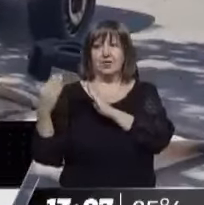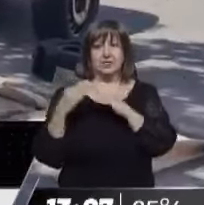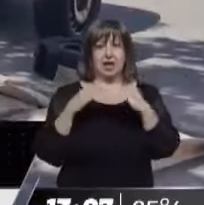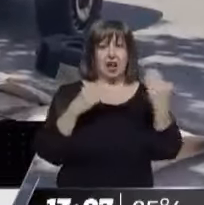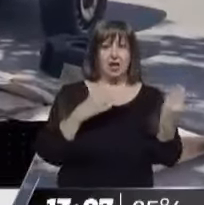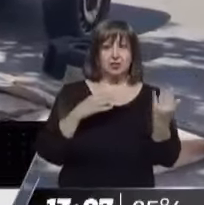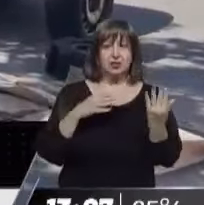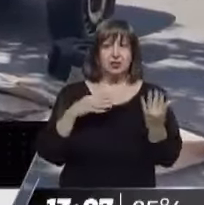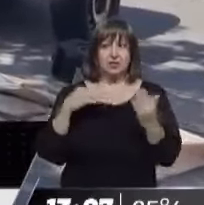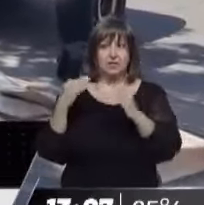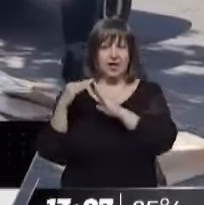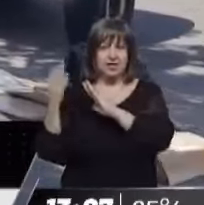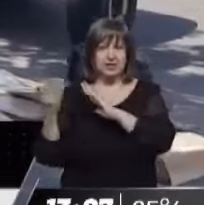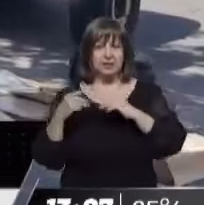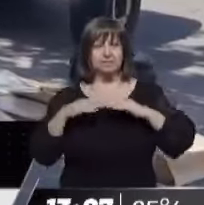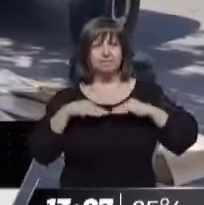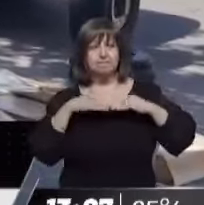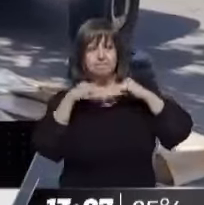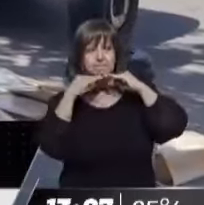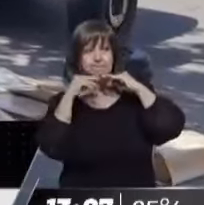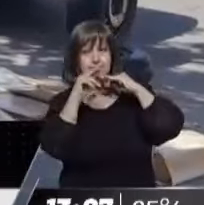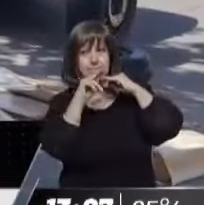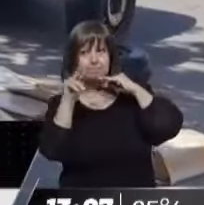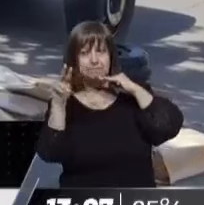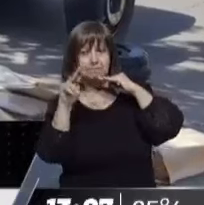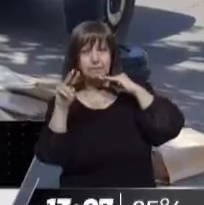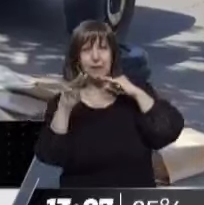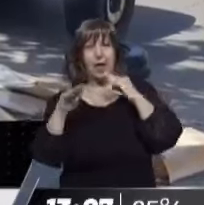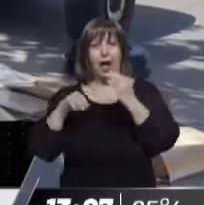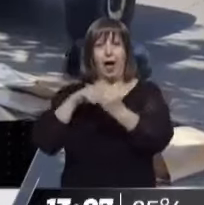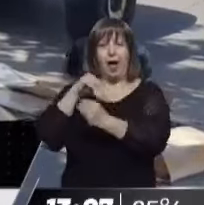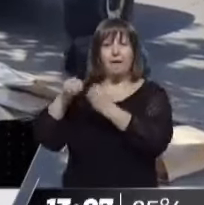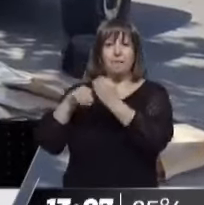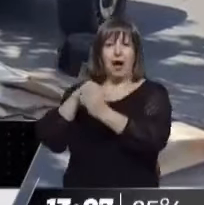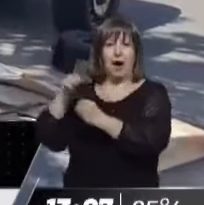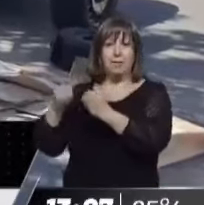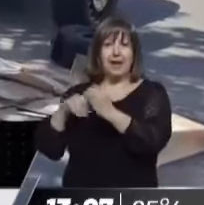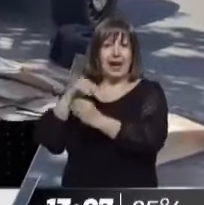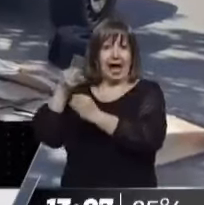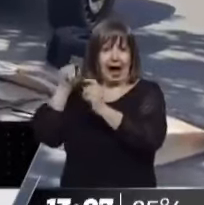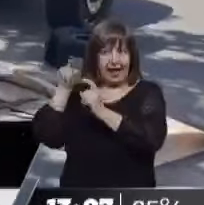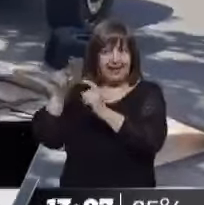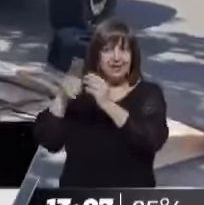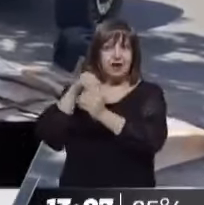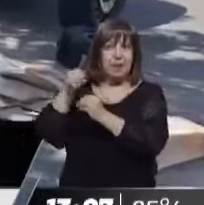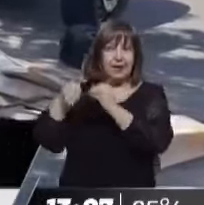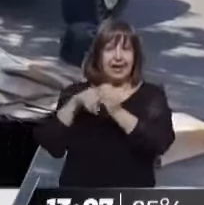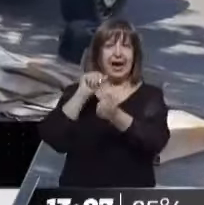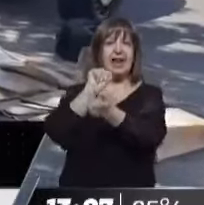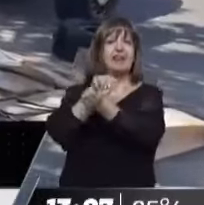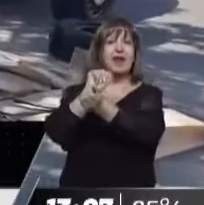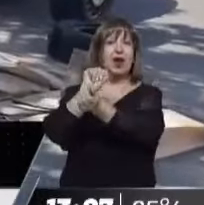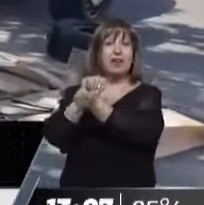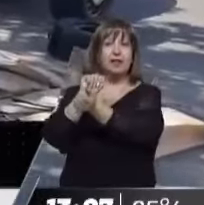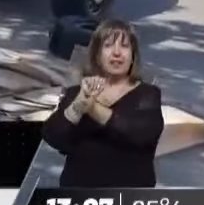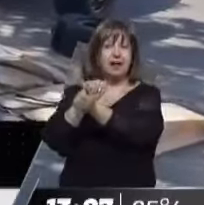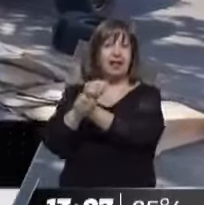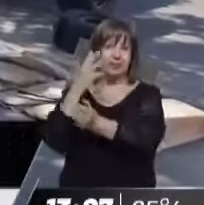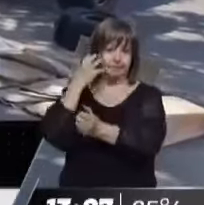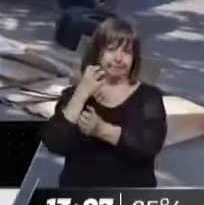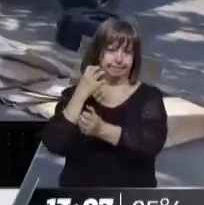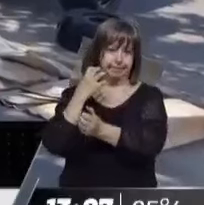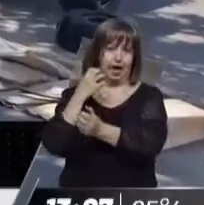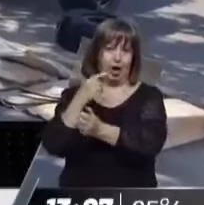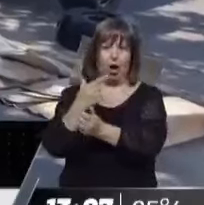familiares, un grupito de familiares que tampoco les gusta mucho que estemos acá, ¿no? Por supuesto. Pero dentro de todo tranquilo porque